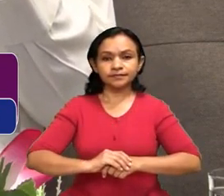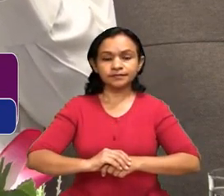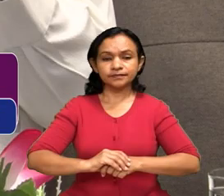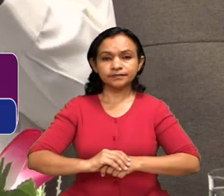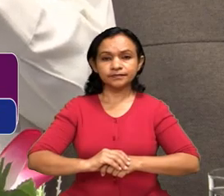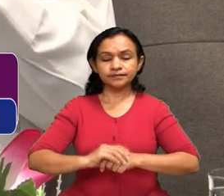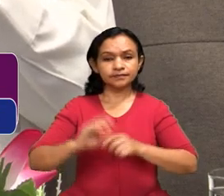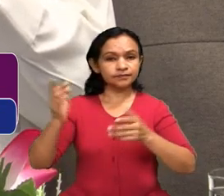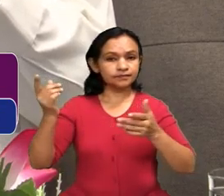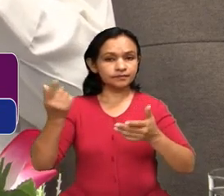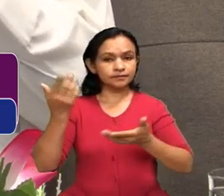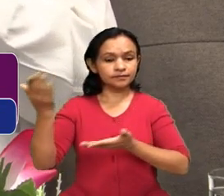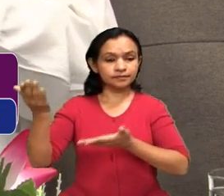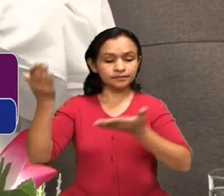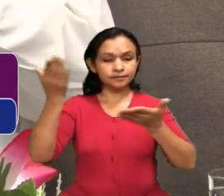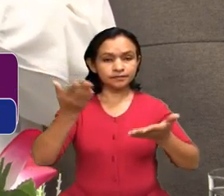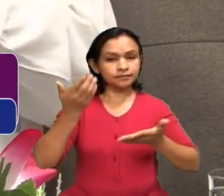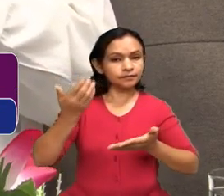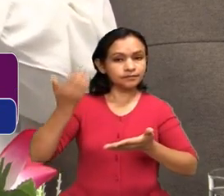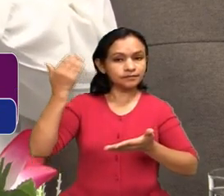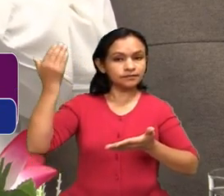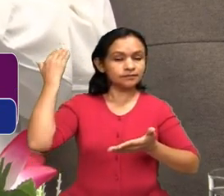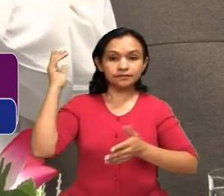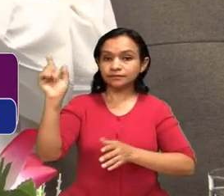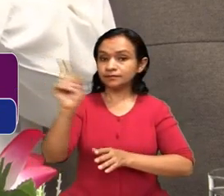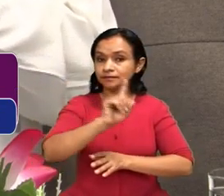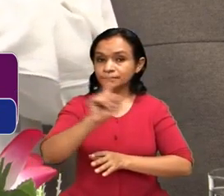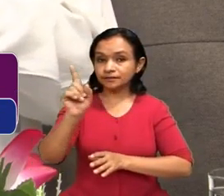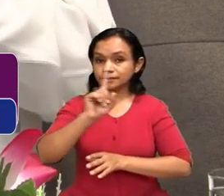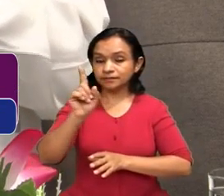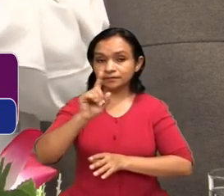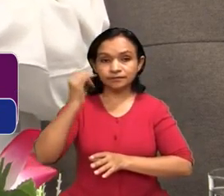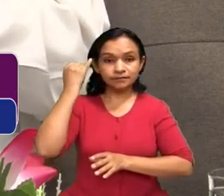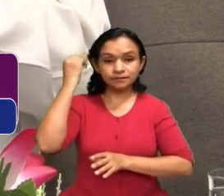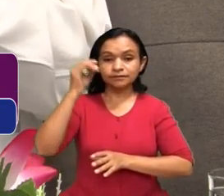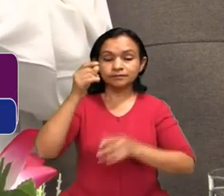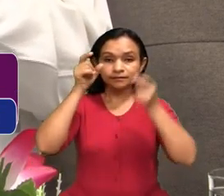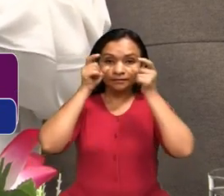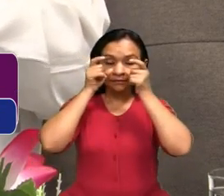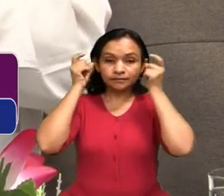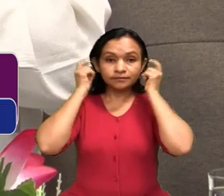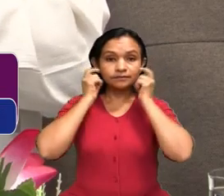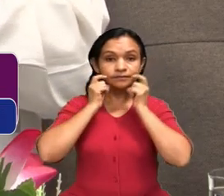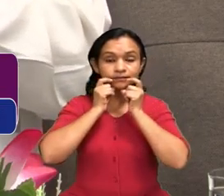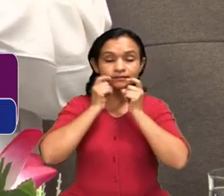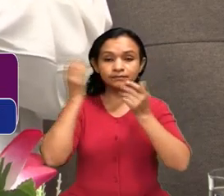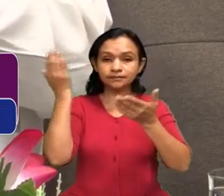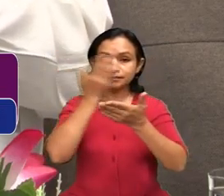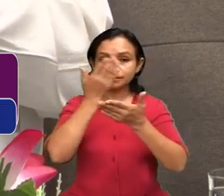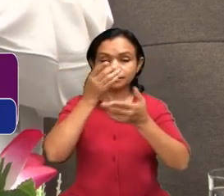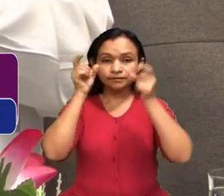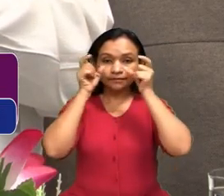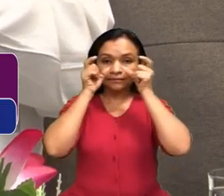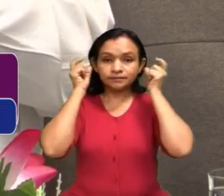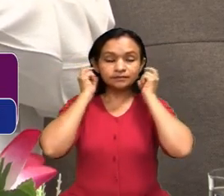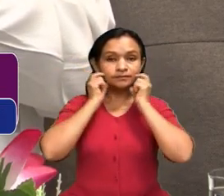la herencia a través de la historia, a través de la genialidad de Carlos, de los estudios de Carlos,